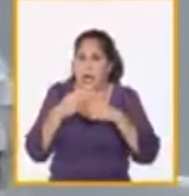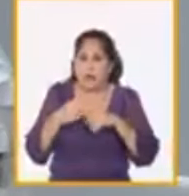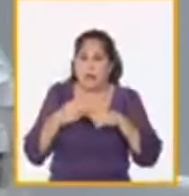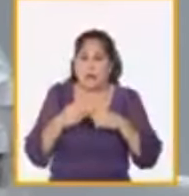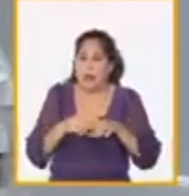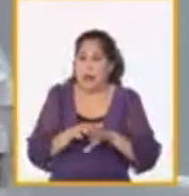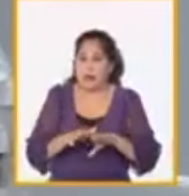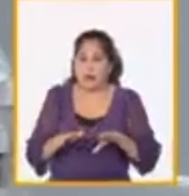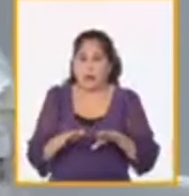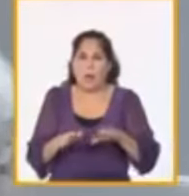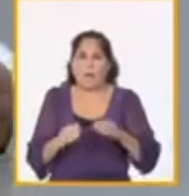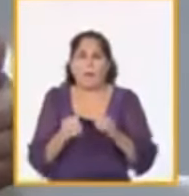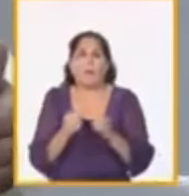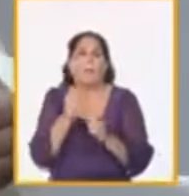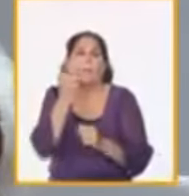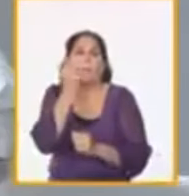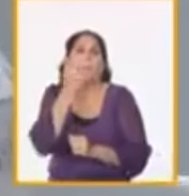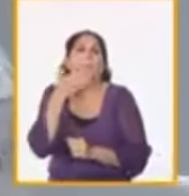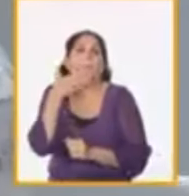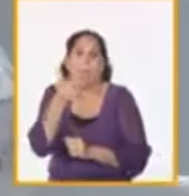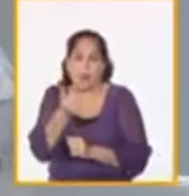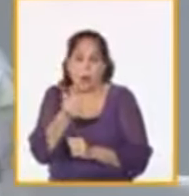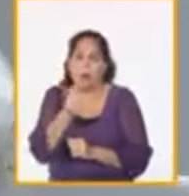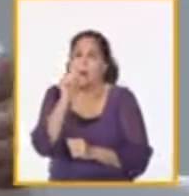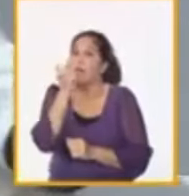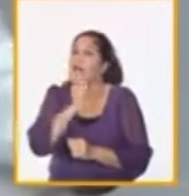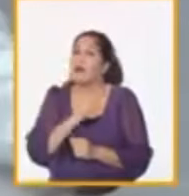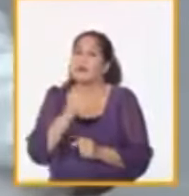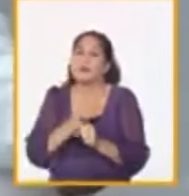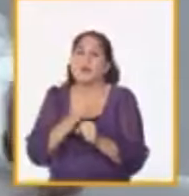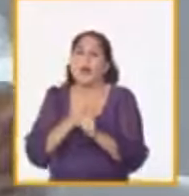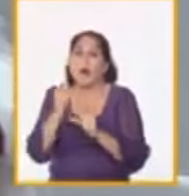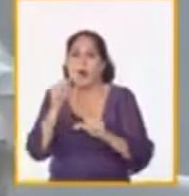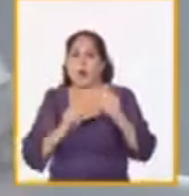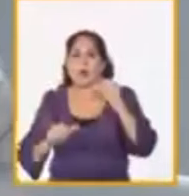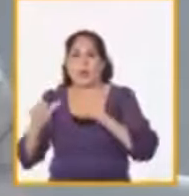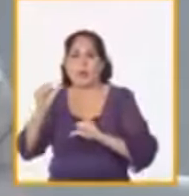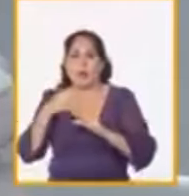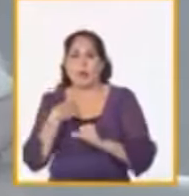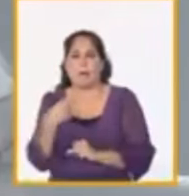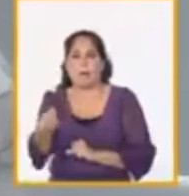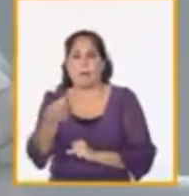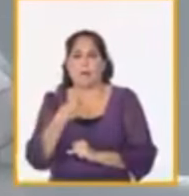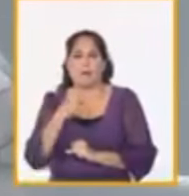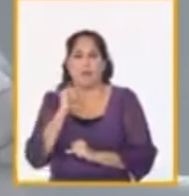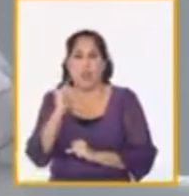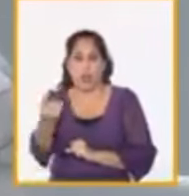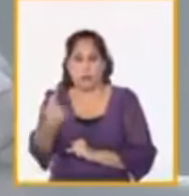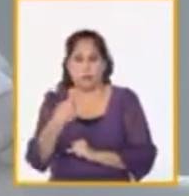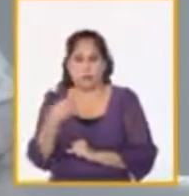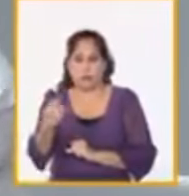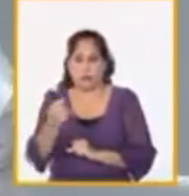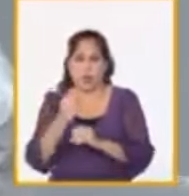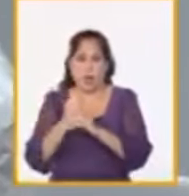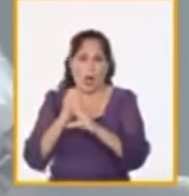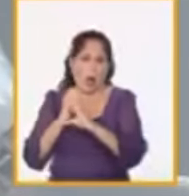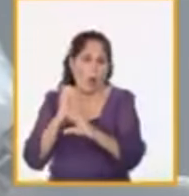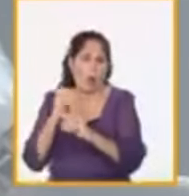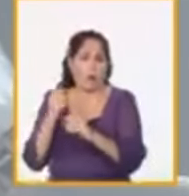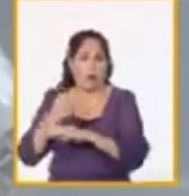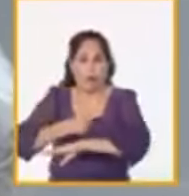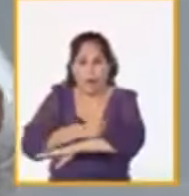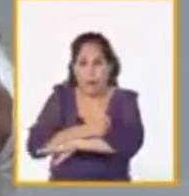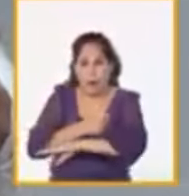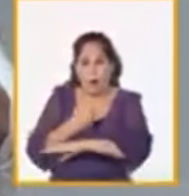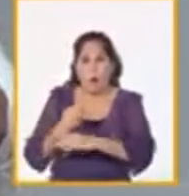la capacidad y facilitar un poco el trabajo de la química y que tengan que dar menos viajes también. Este es un tema que lo estamos trabajando. Hay otro